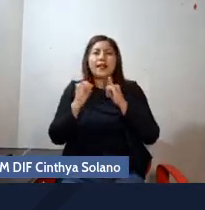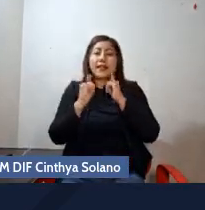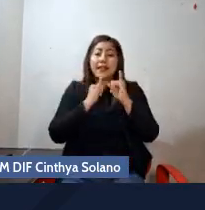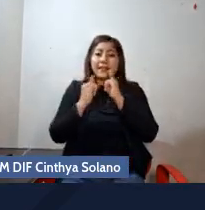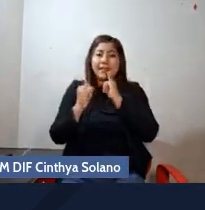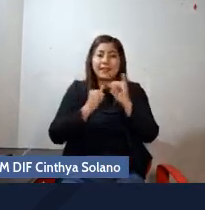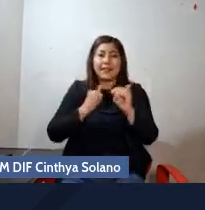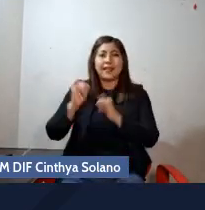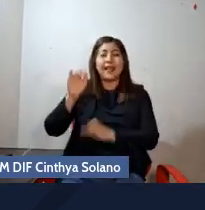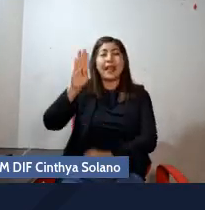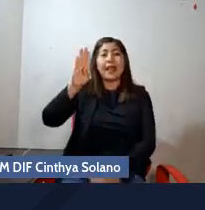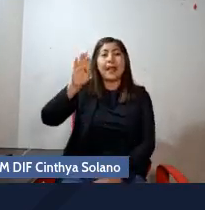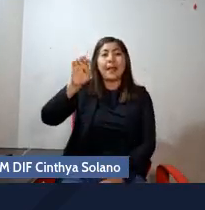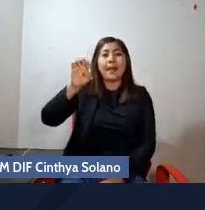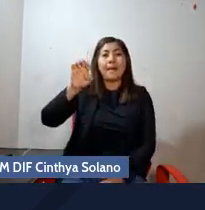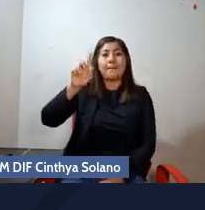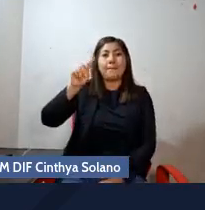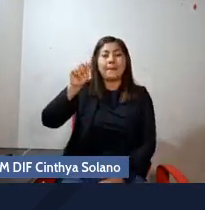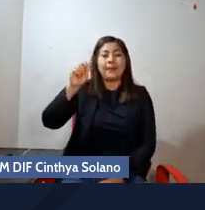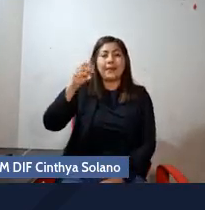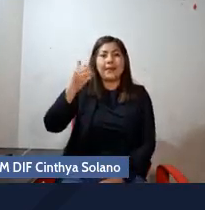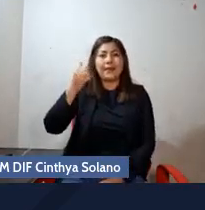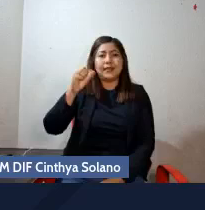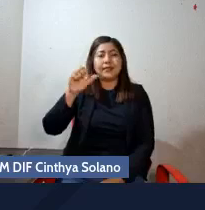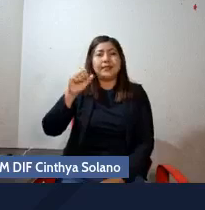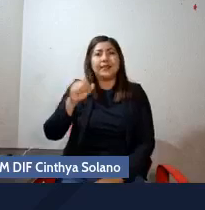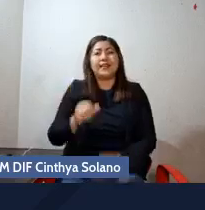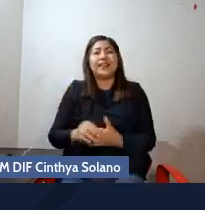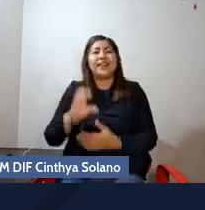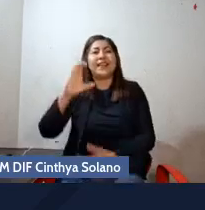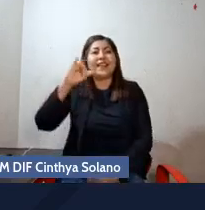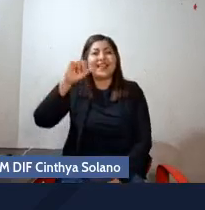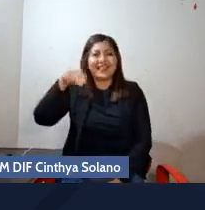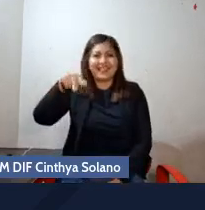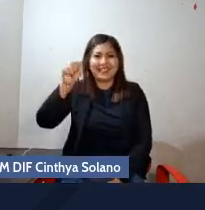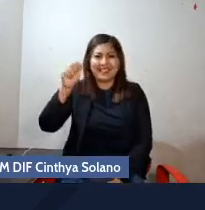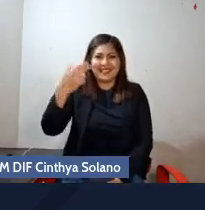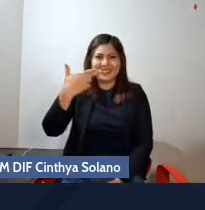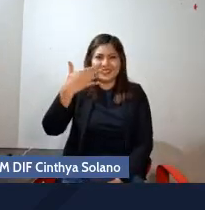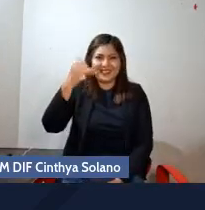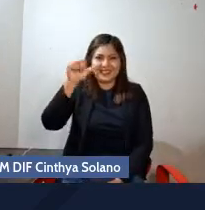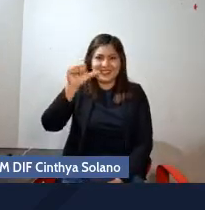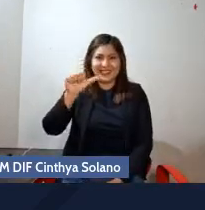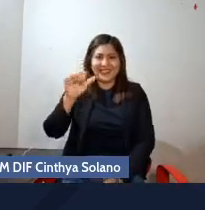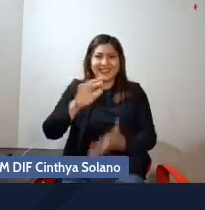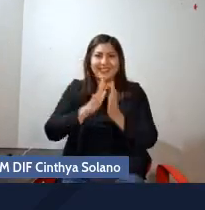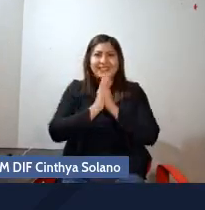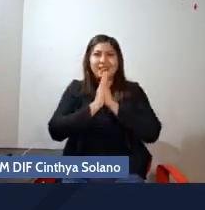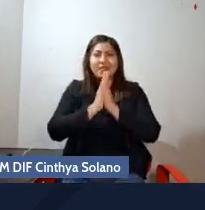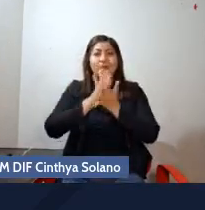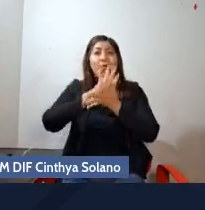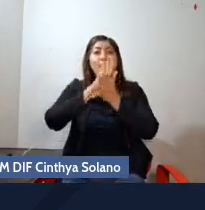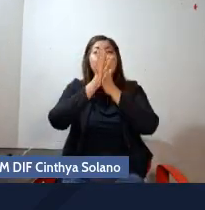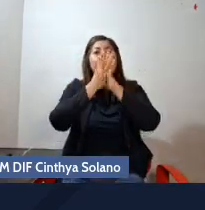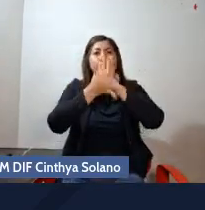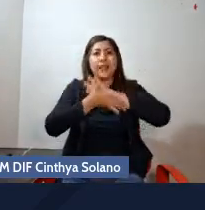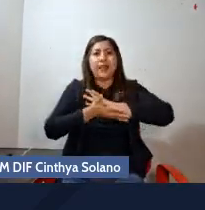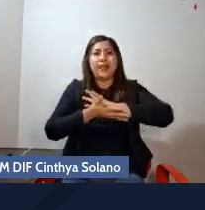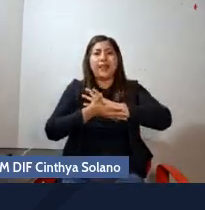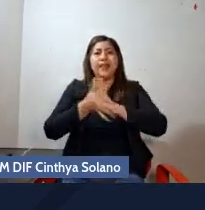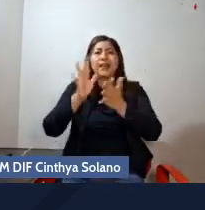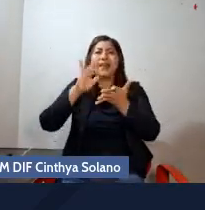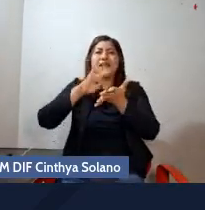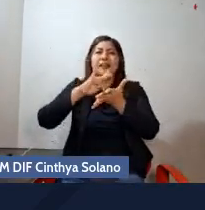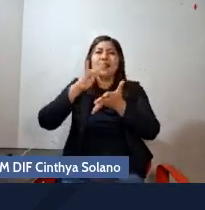Gracias, DIF Ciudad de México. Gracias, Instituto de Formación y Capacitación, a mis compañeras. Gracias a la Coordinación de